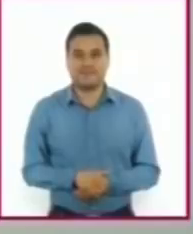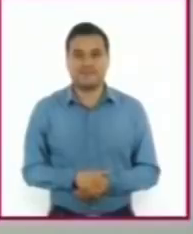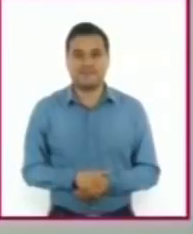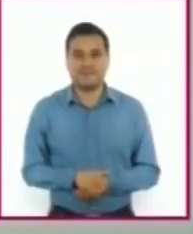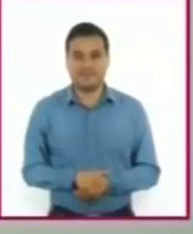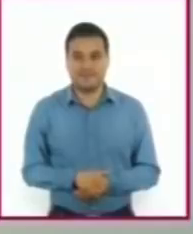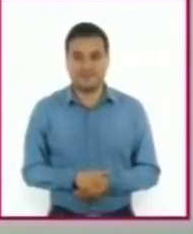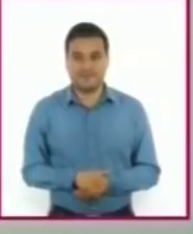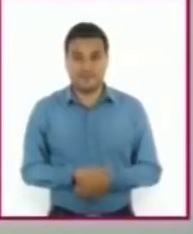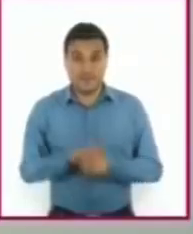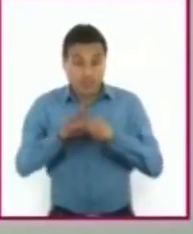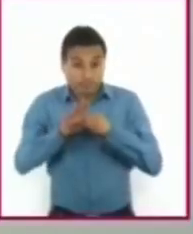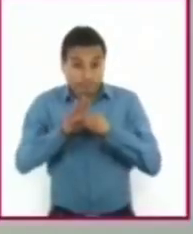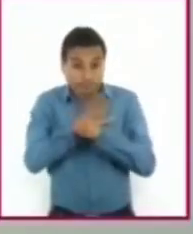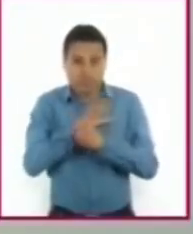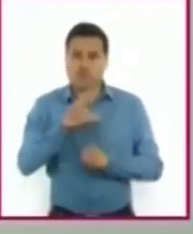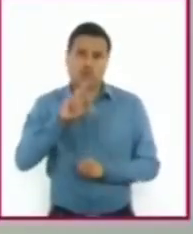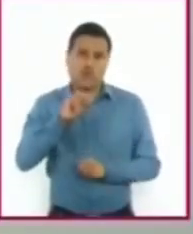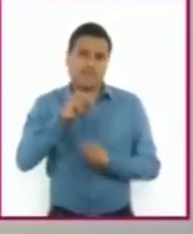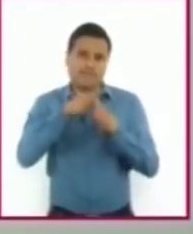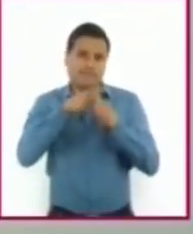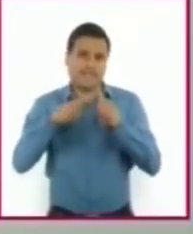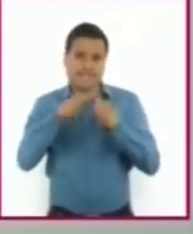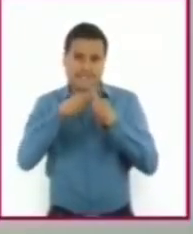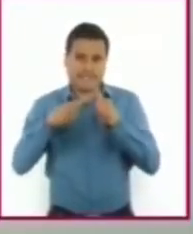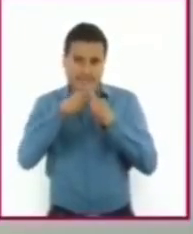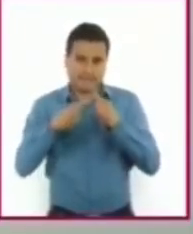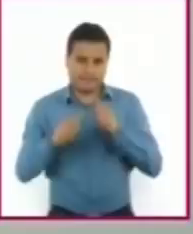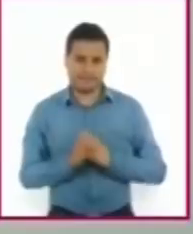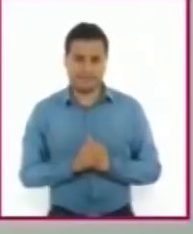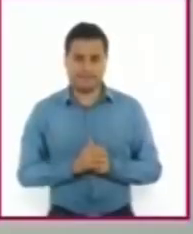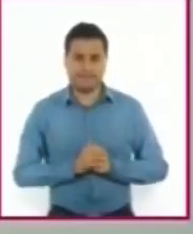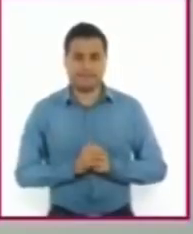¿Tiene que estar lleno? A la mitad, por lo menos.